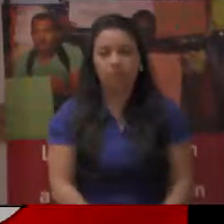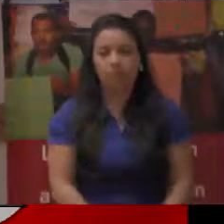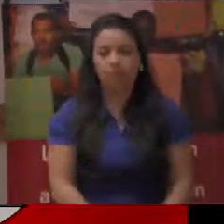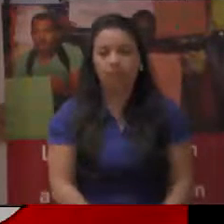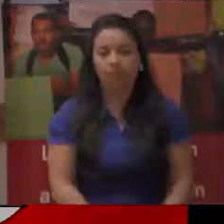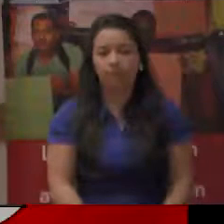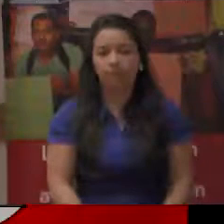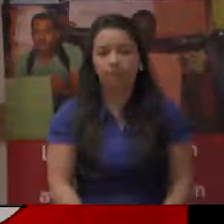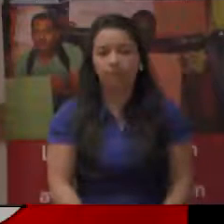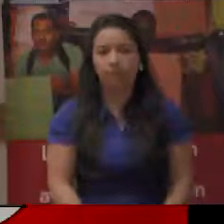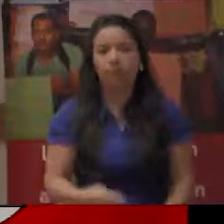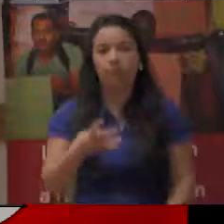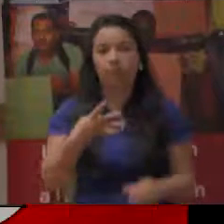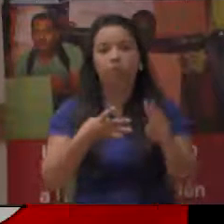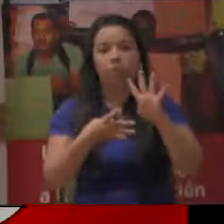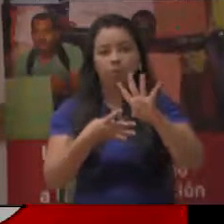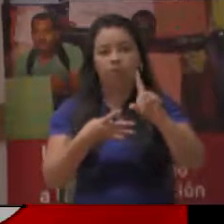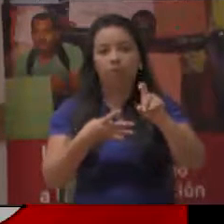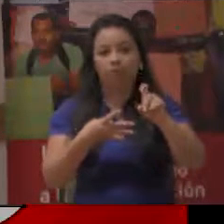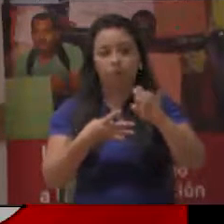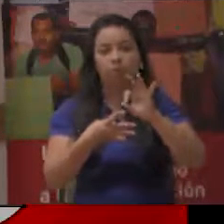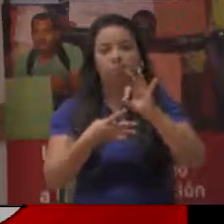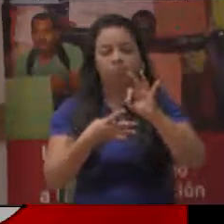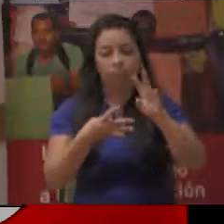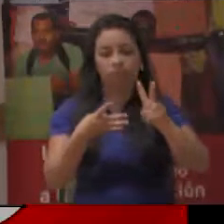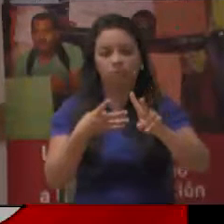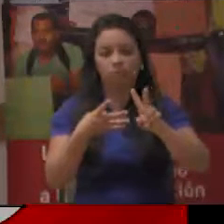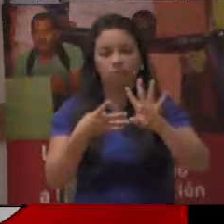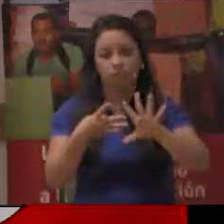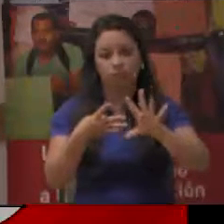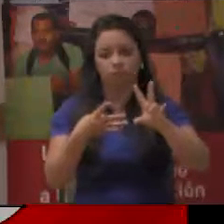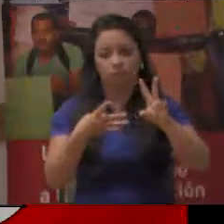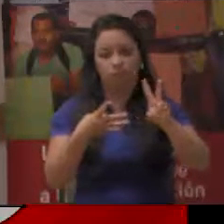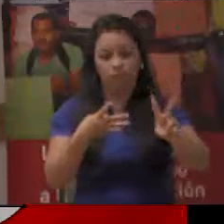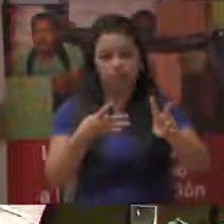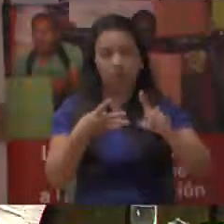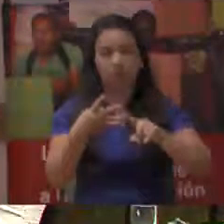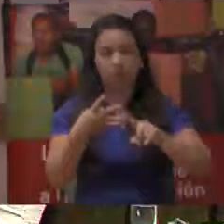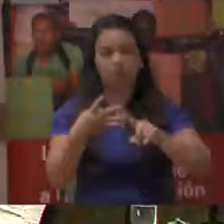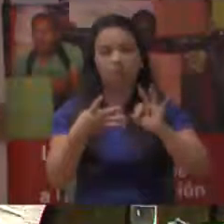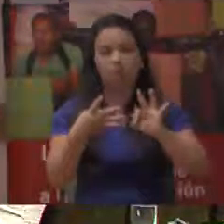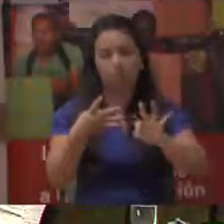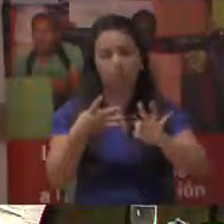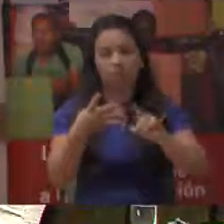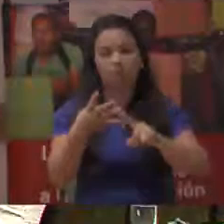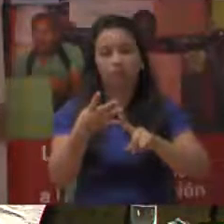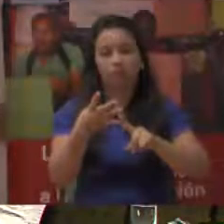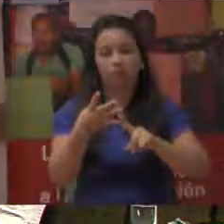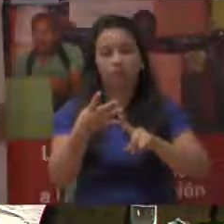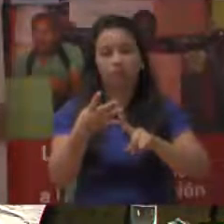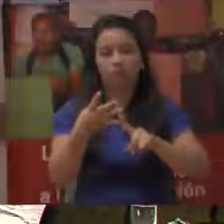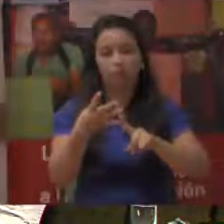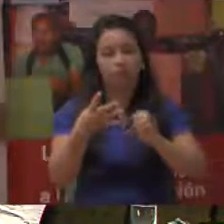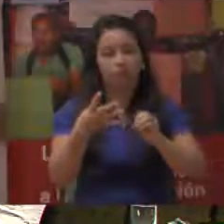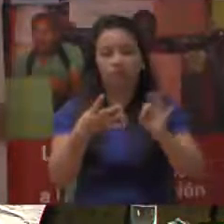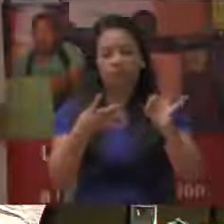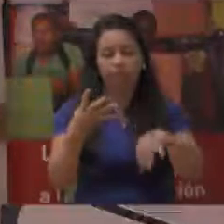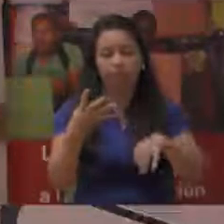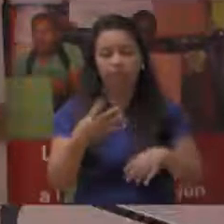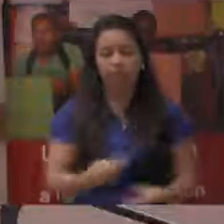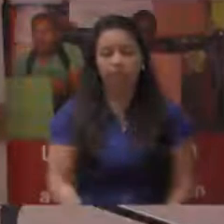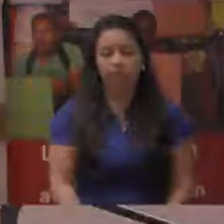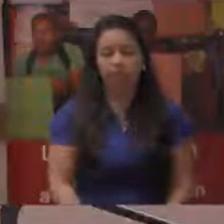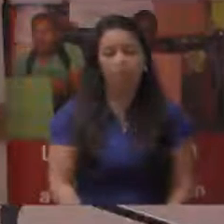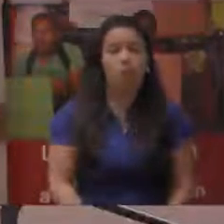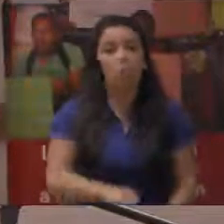46% totalmente de acuerdo, 51% de acuerdo, 3% en desacuerdo, 0% totalmente en desacuerdo.